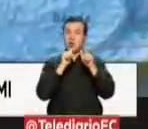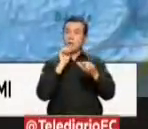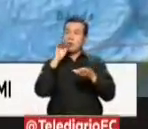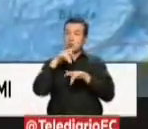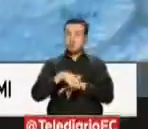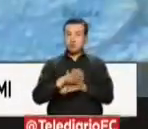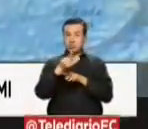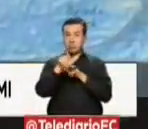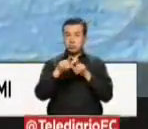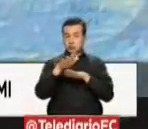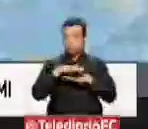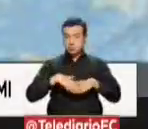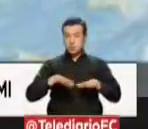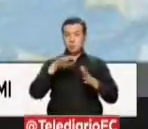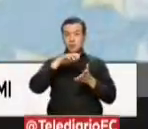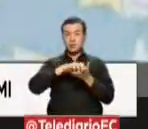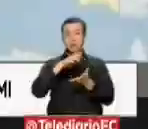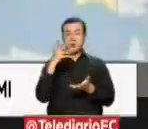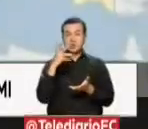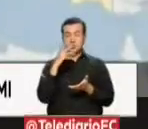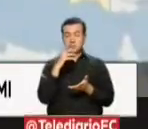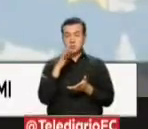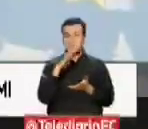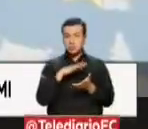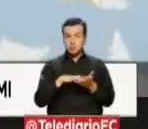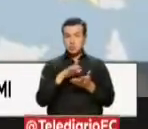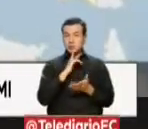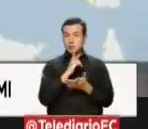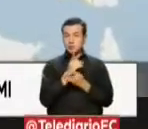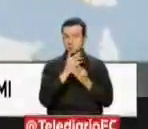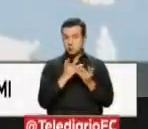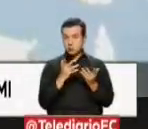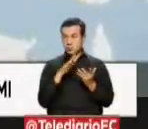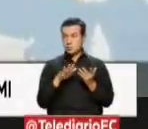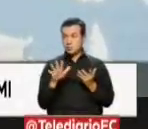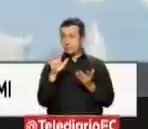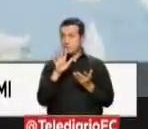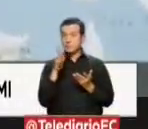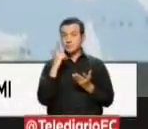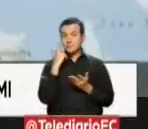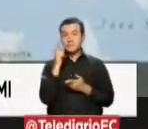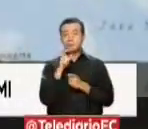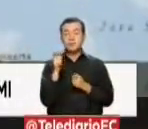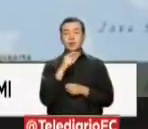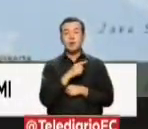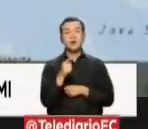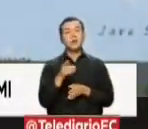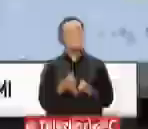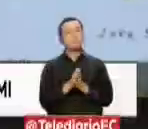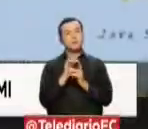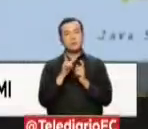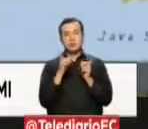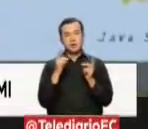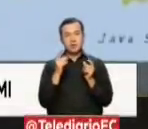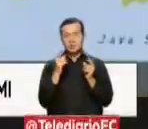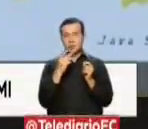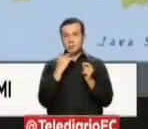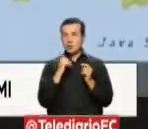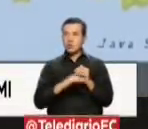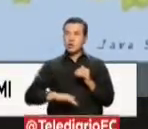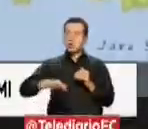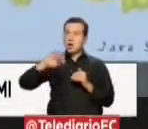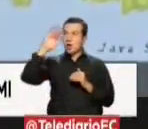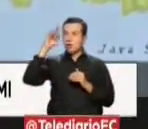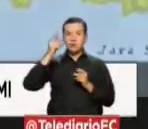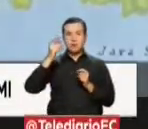para los habitantes de las provincias de Celebes Central y de Celebes Occidental, a quienes pedía que se desplazaran a